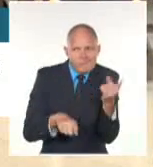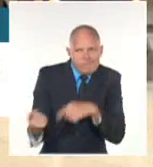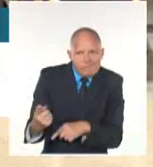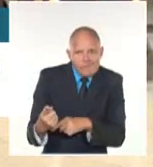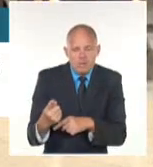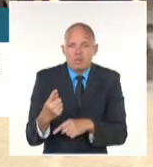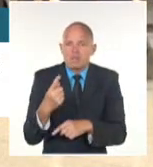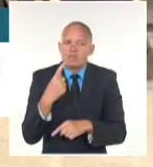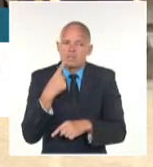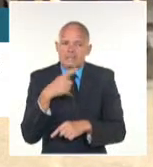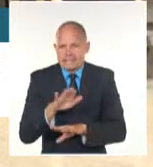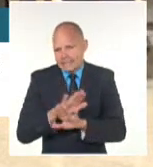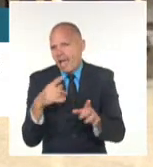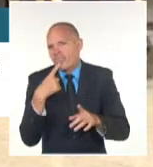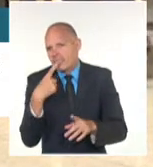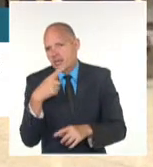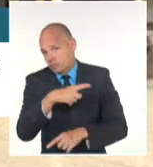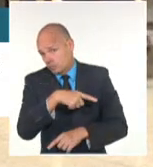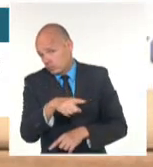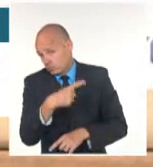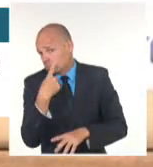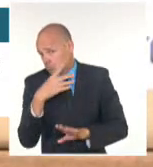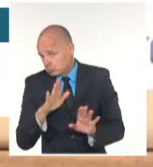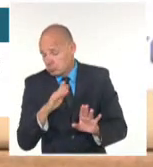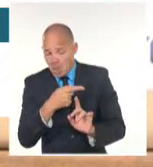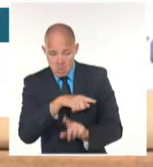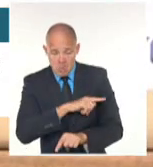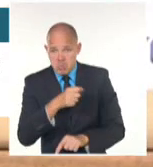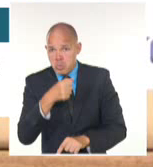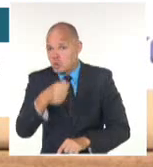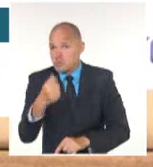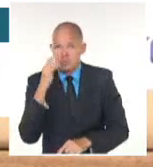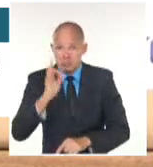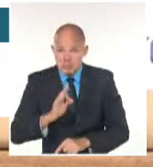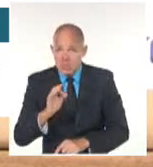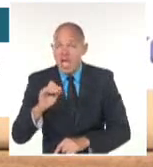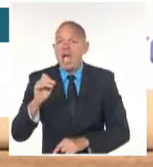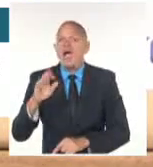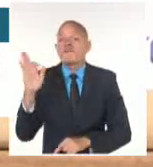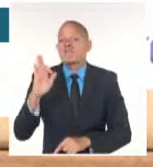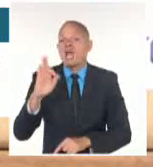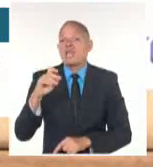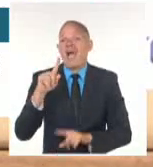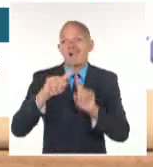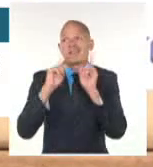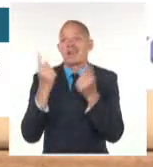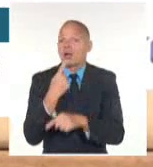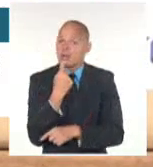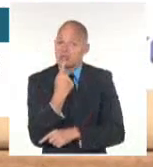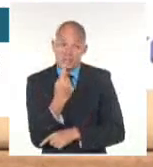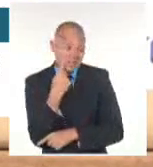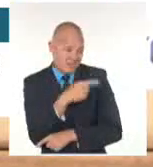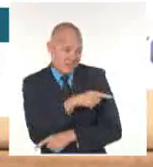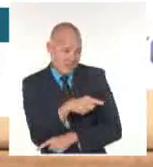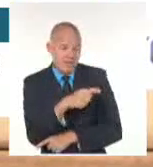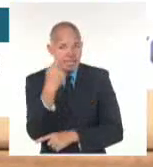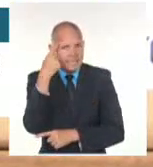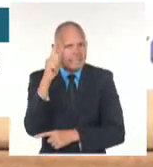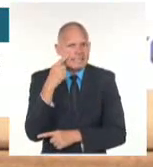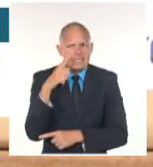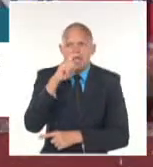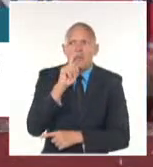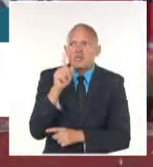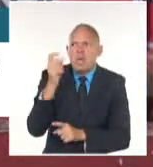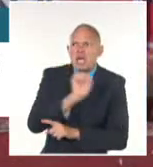la Fiscalía General de la República denunció una conspiración armada para desestabilizar al país en caso de una victoria electoral de Nicolás